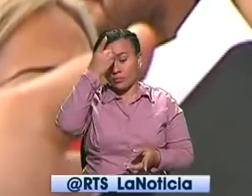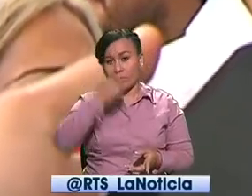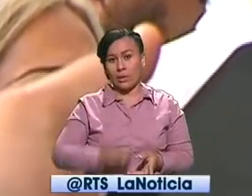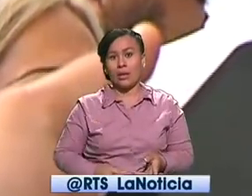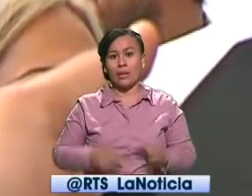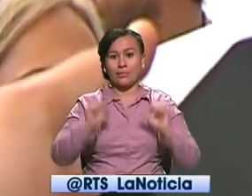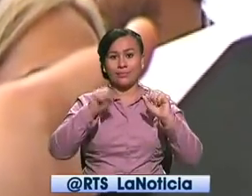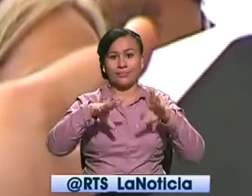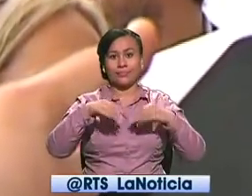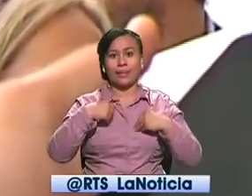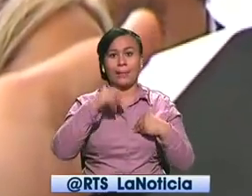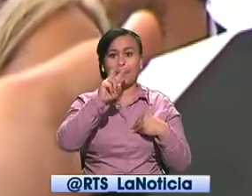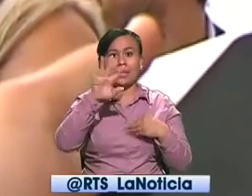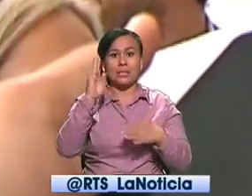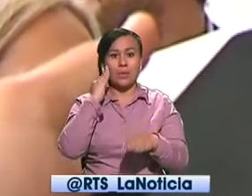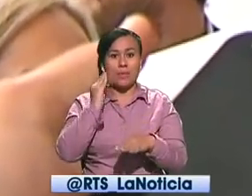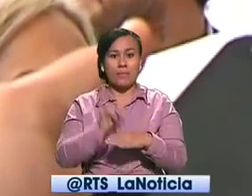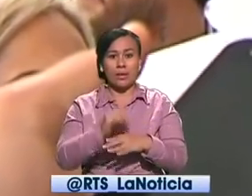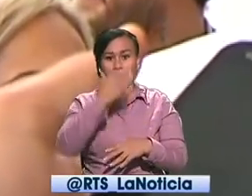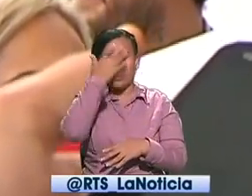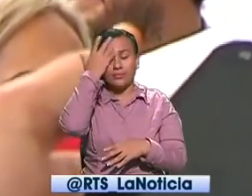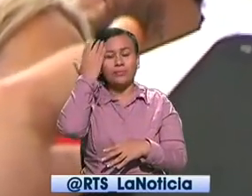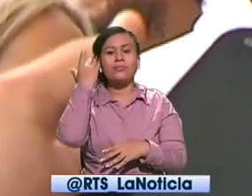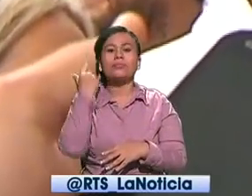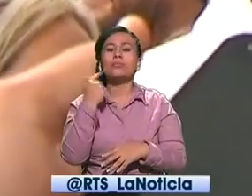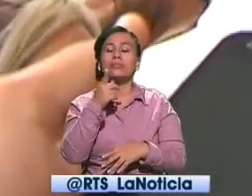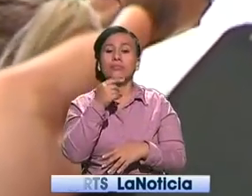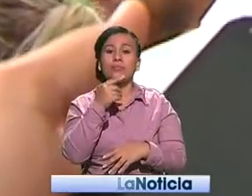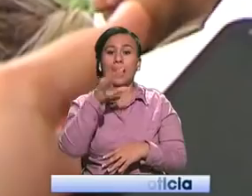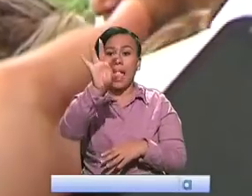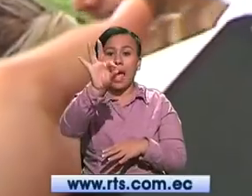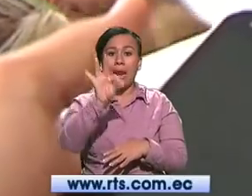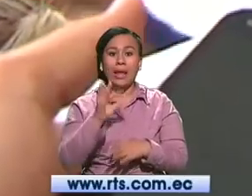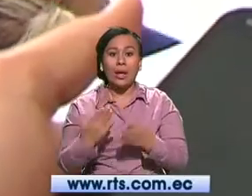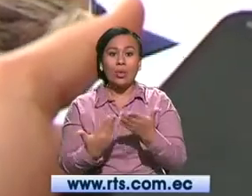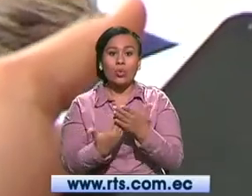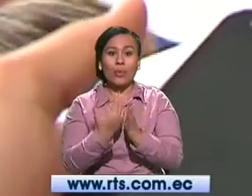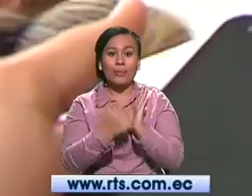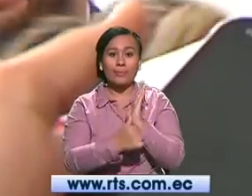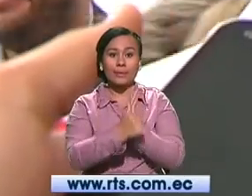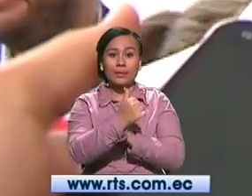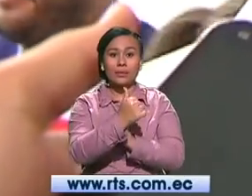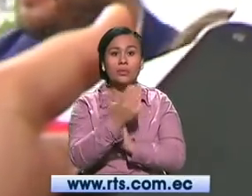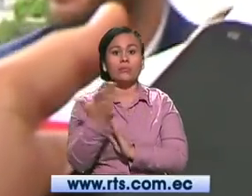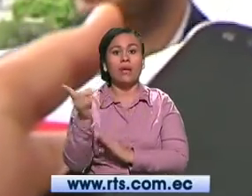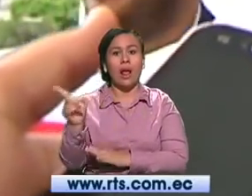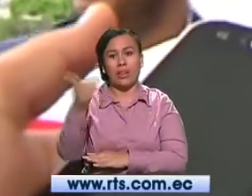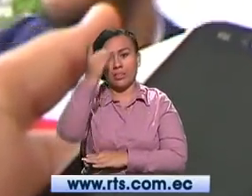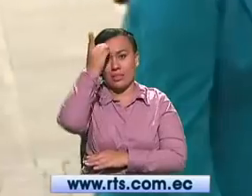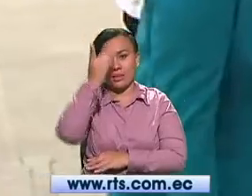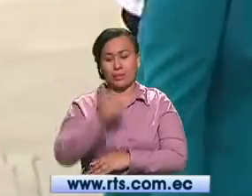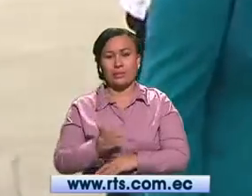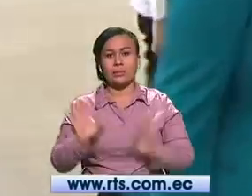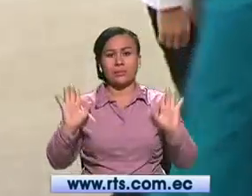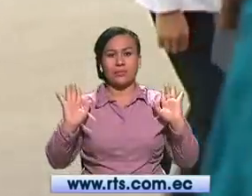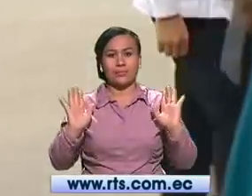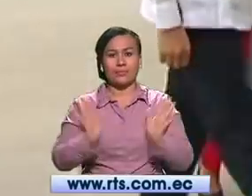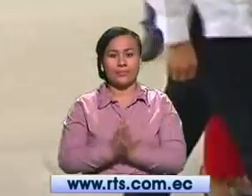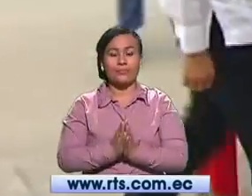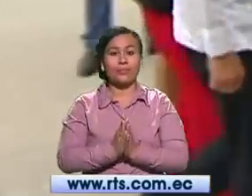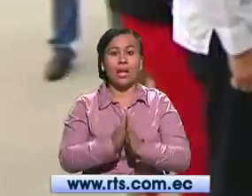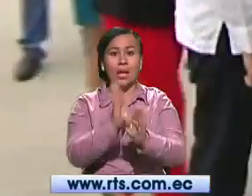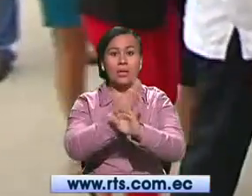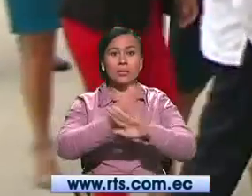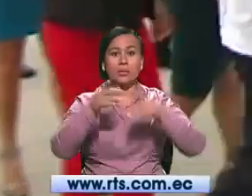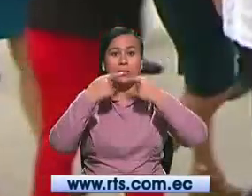desde el 25 de mayo y segundo, a quién debe elegir, digamos, para que le represente mejor en las distintas carteras del Estado. Esto lo dio a conocer